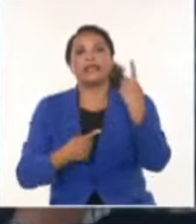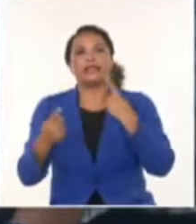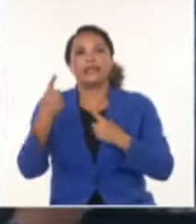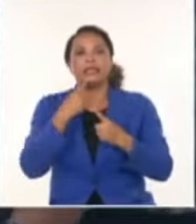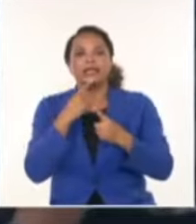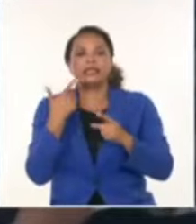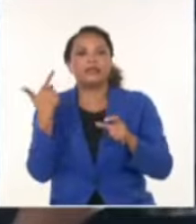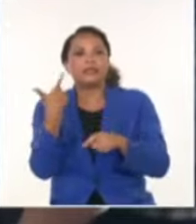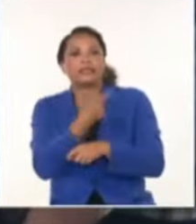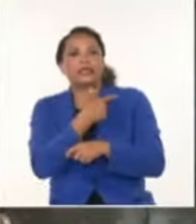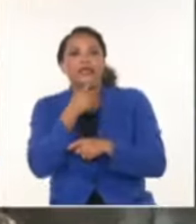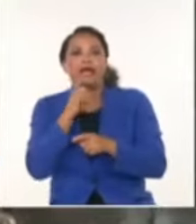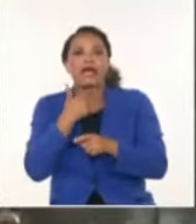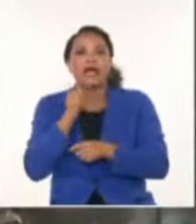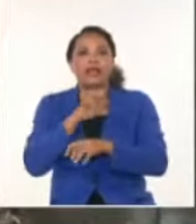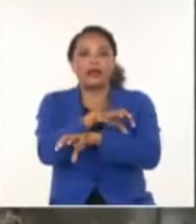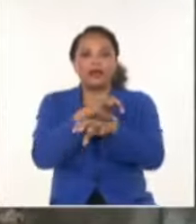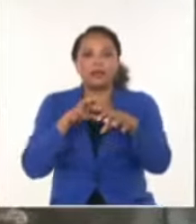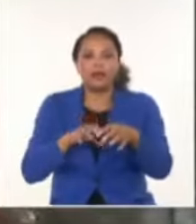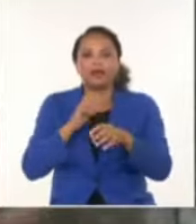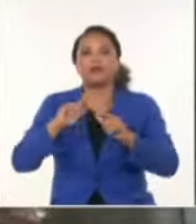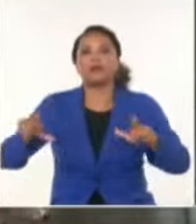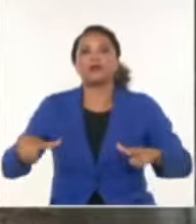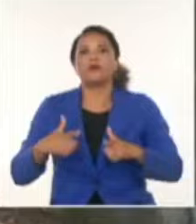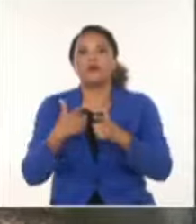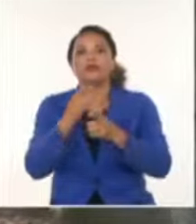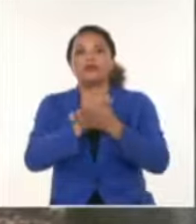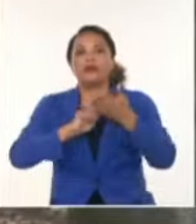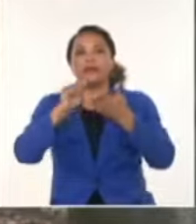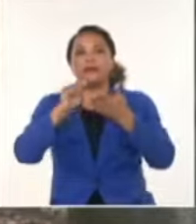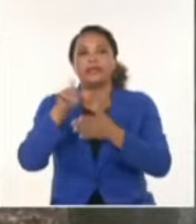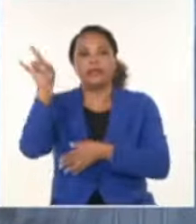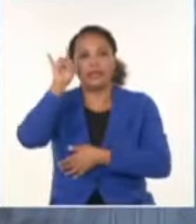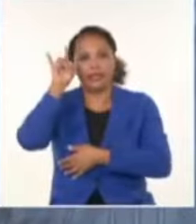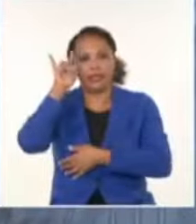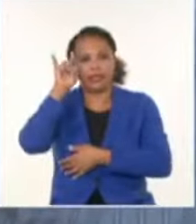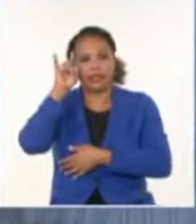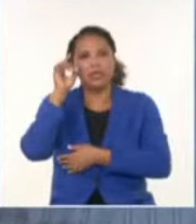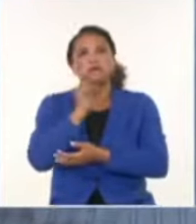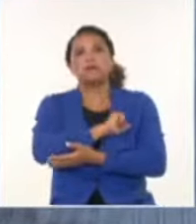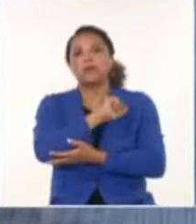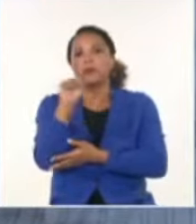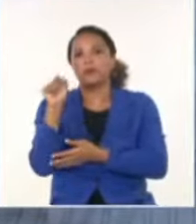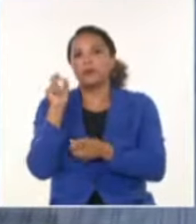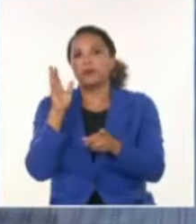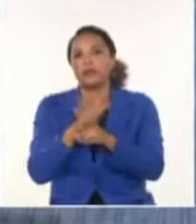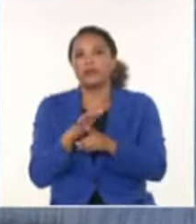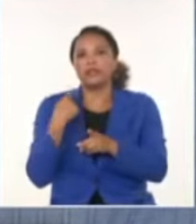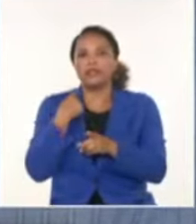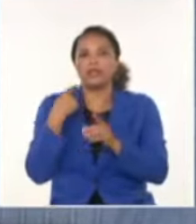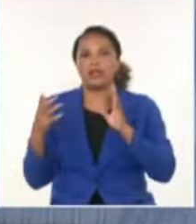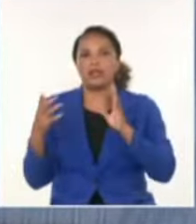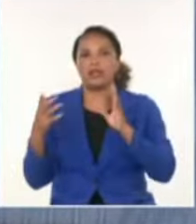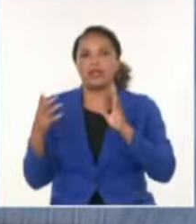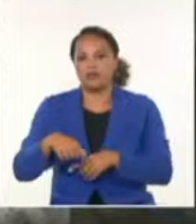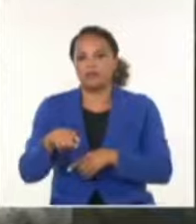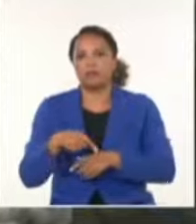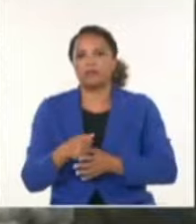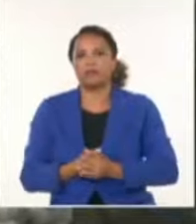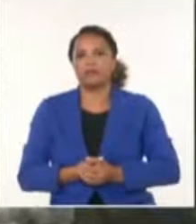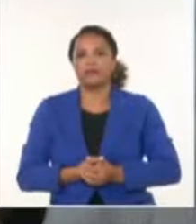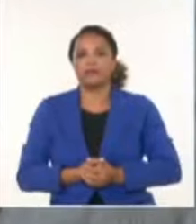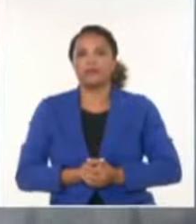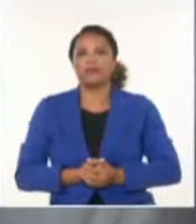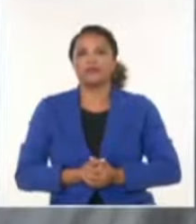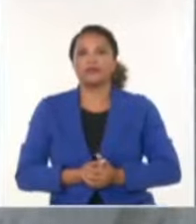aplican para mantener el cumplimiento del plan de leche entidad que lo logró a partir del presente año Osvaldo Sánchez